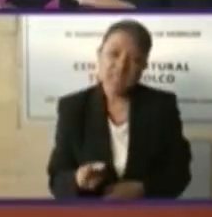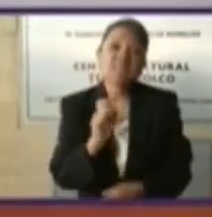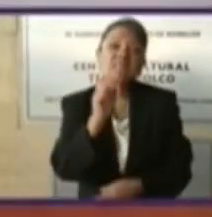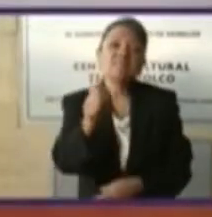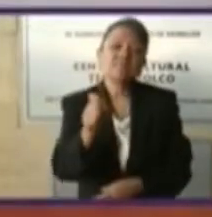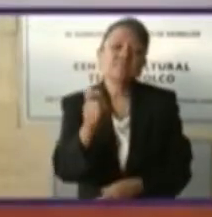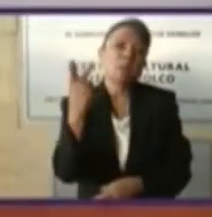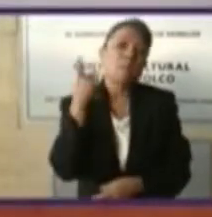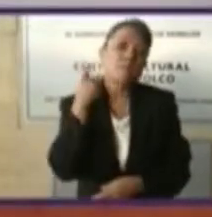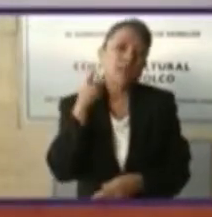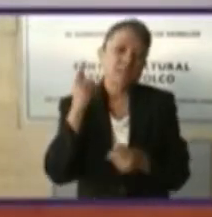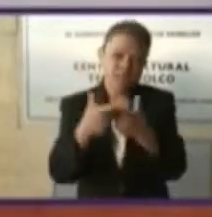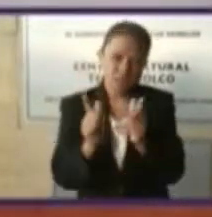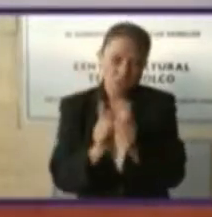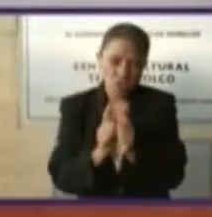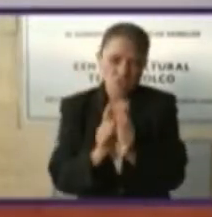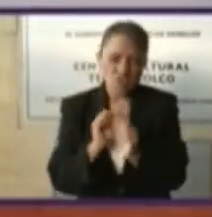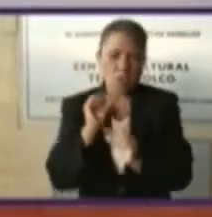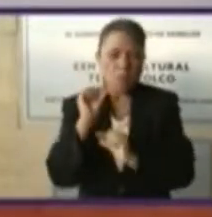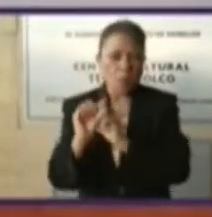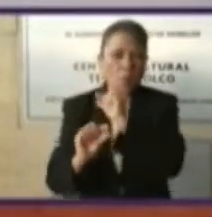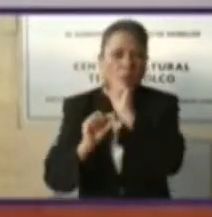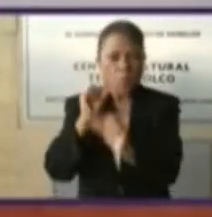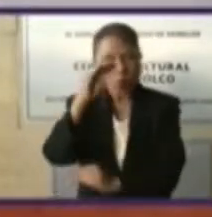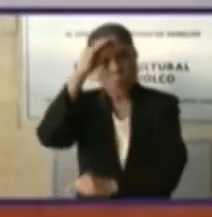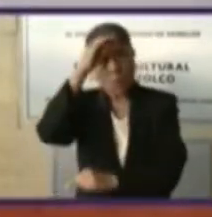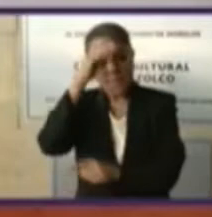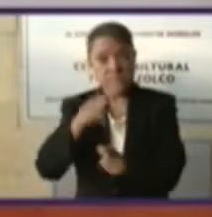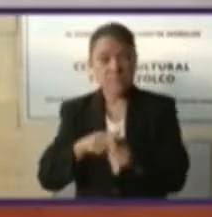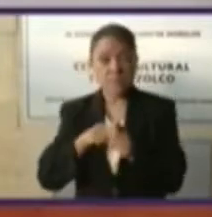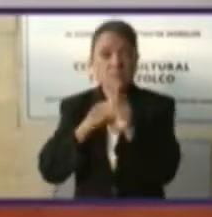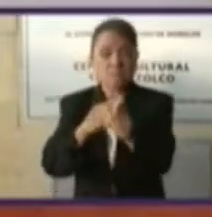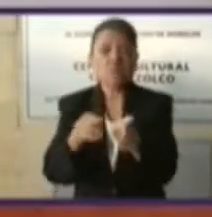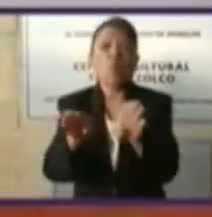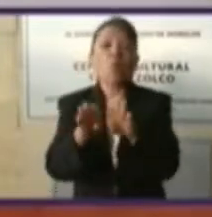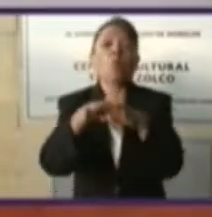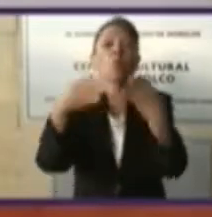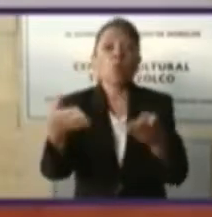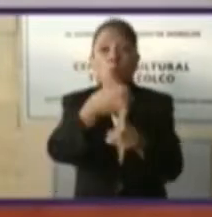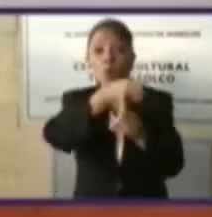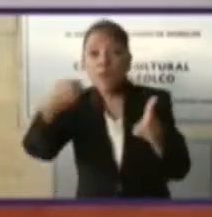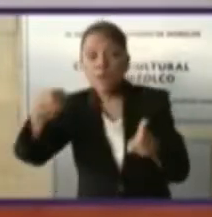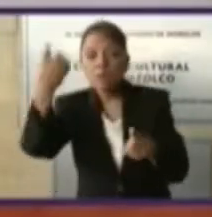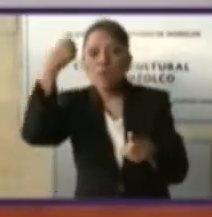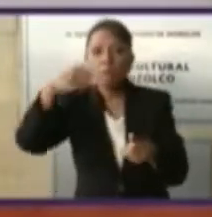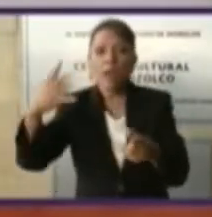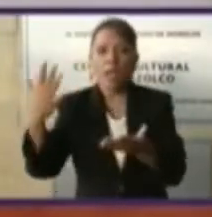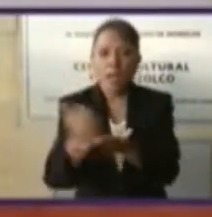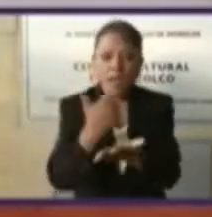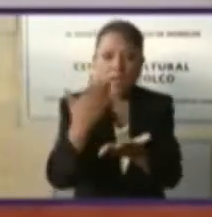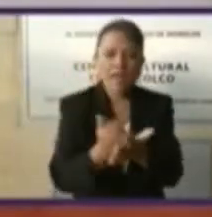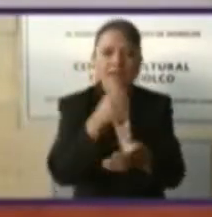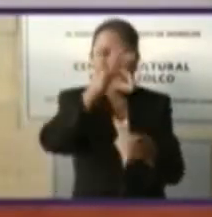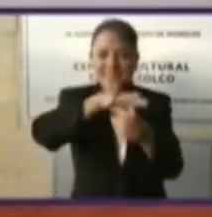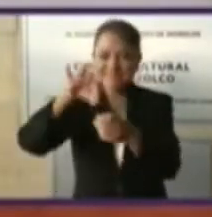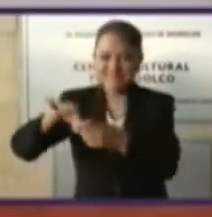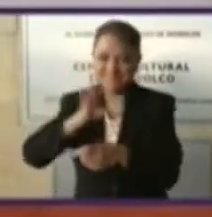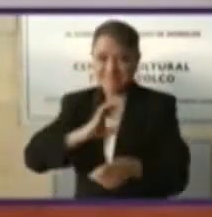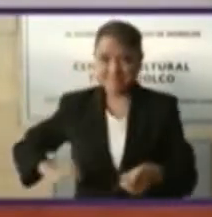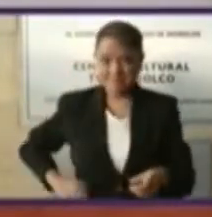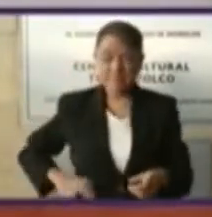Los partidos hemos venido pensando permanentemente en cómo organizarnos para ganar elecciones, cómo organizarnos para ver